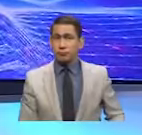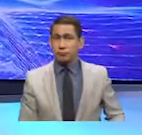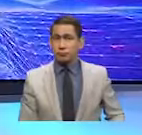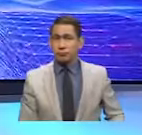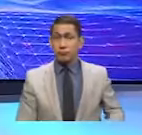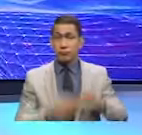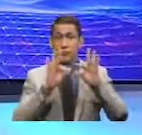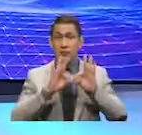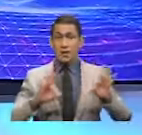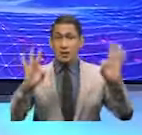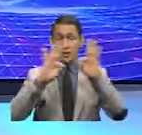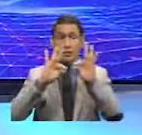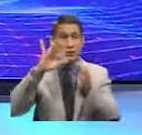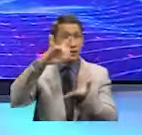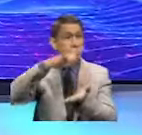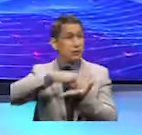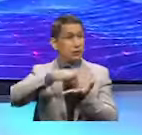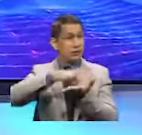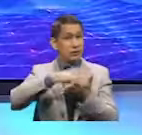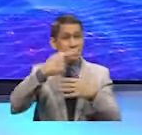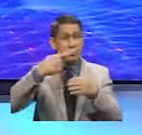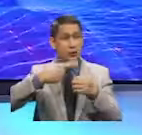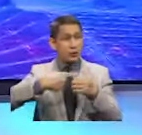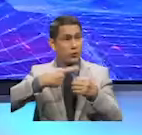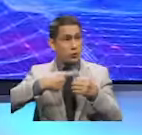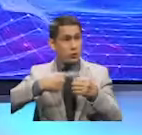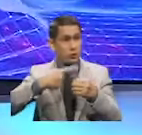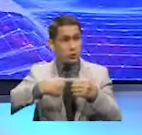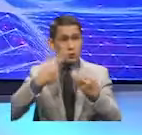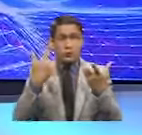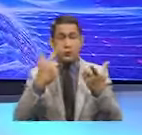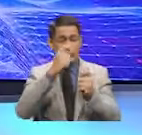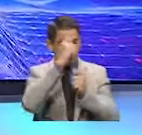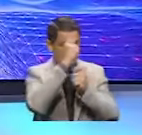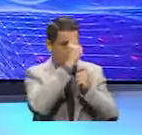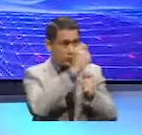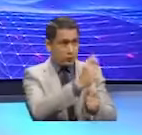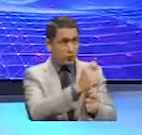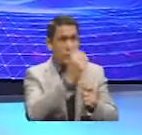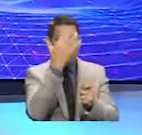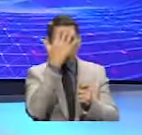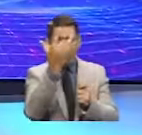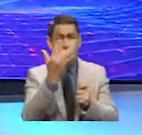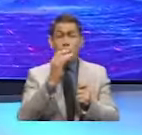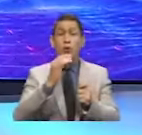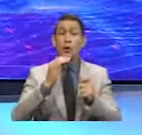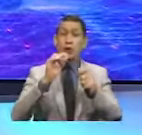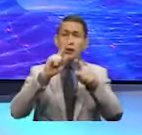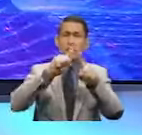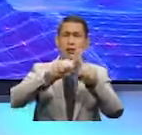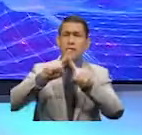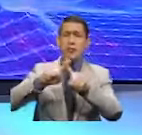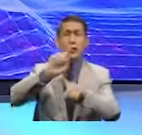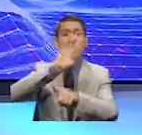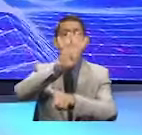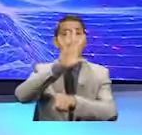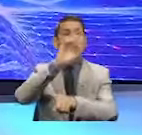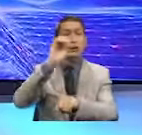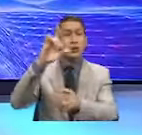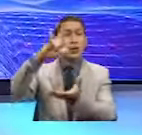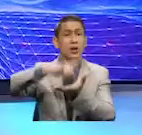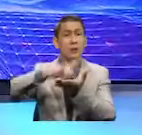Histórico, el Aeropuerto Internacional Mariscal Sucre de Quito ganó un reconocimiento por sobre 400 aeropuertos